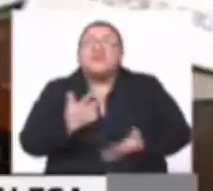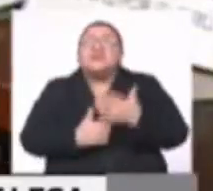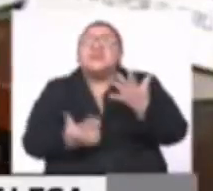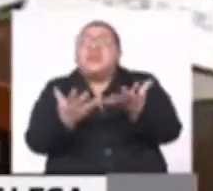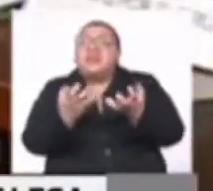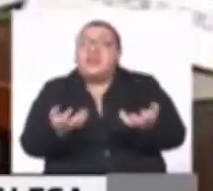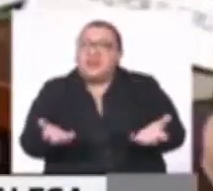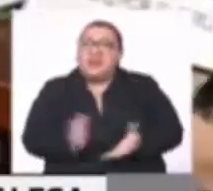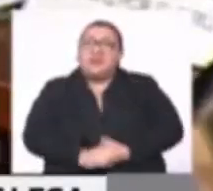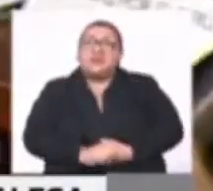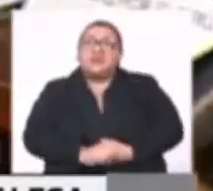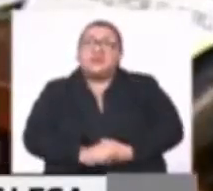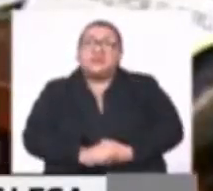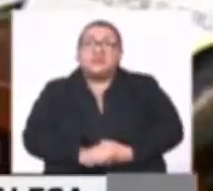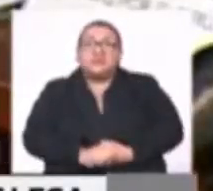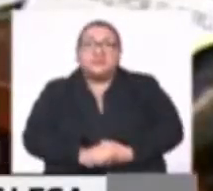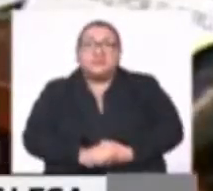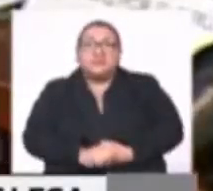quieren?